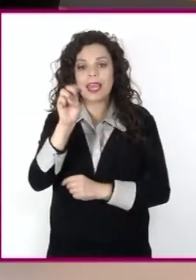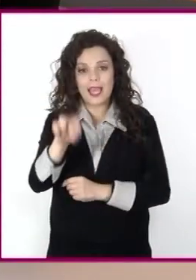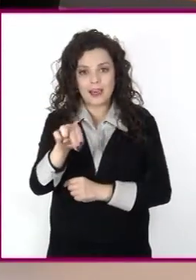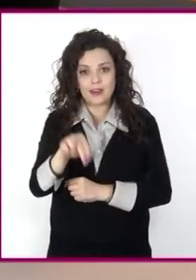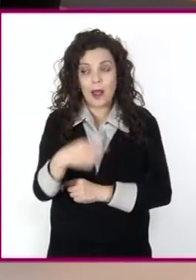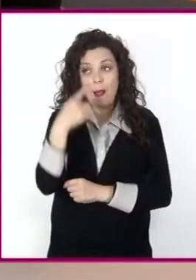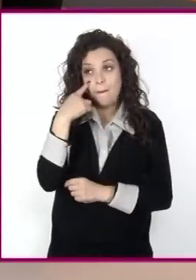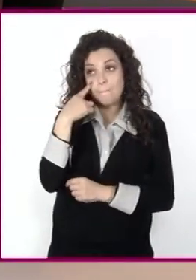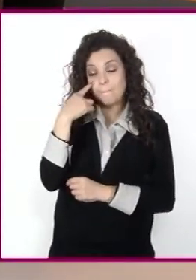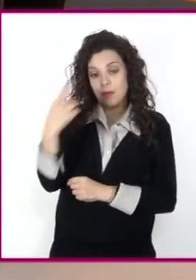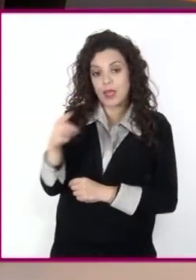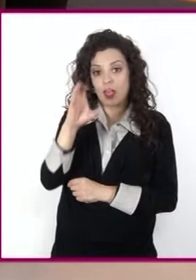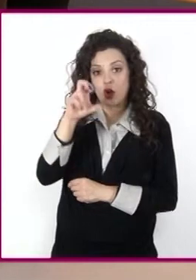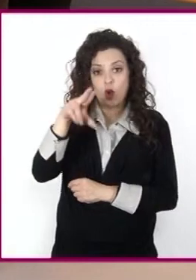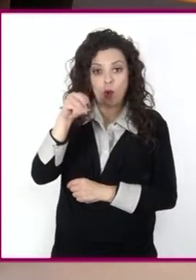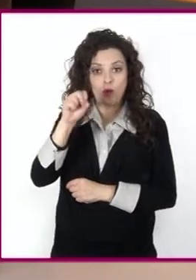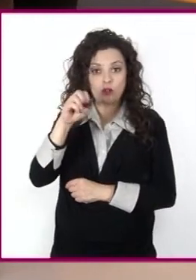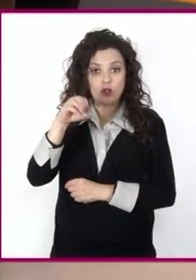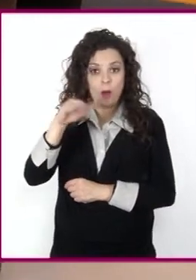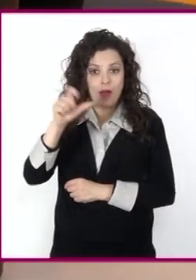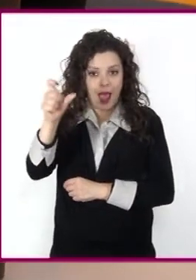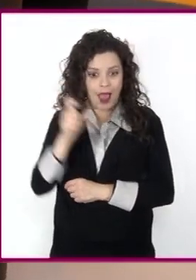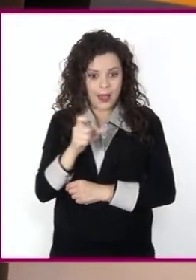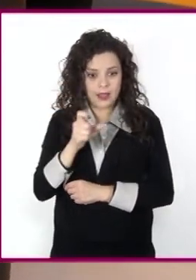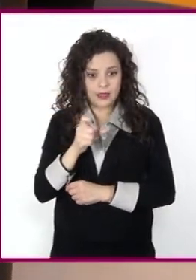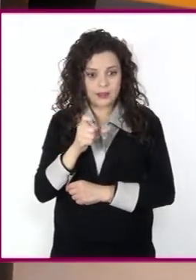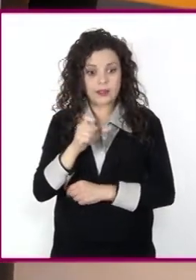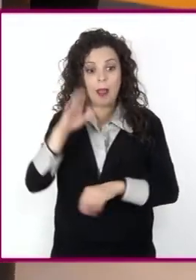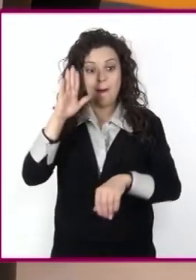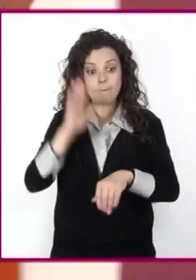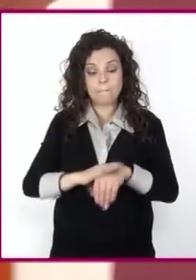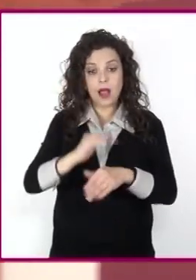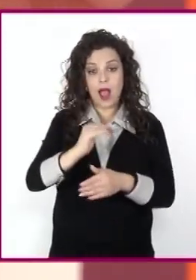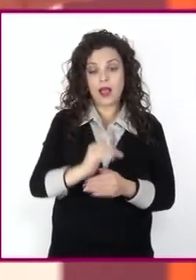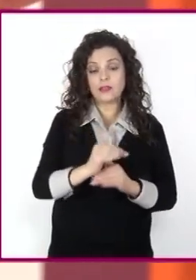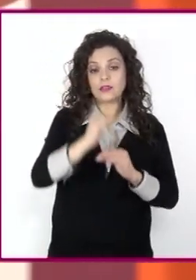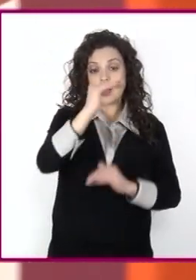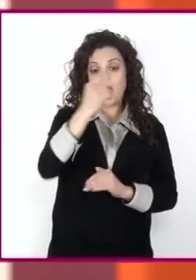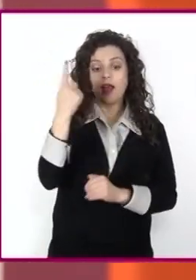Observen este cromosoma X, es mayor que este cromosoma Y.